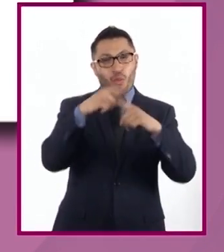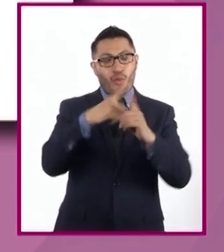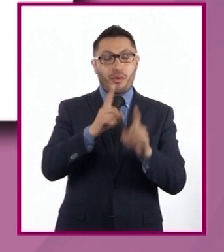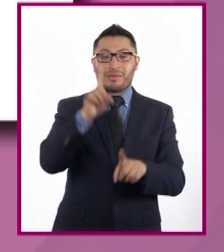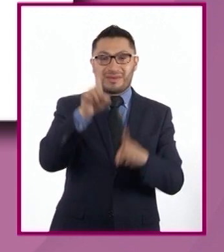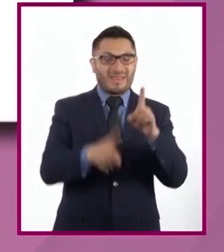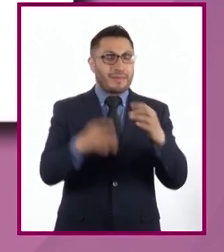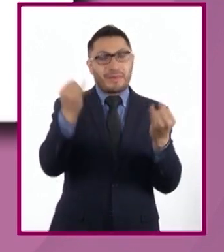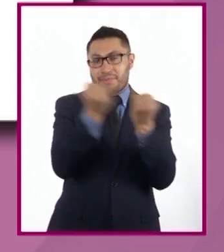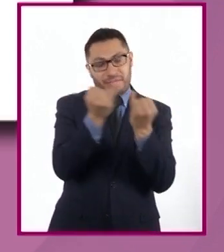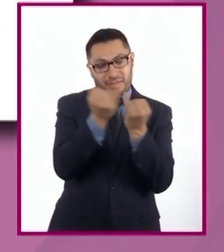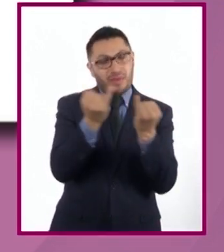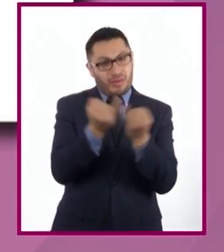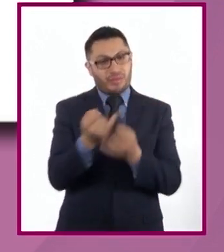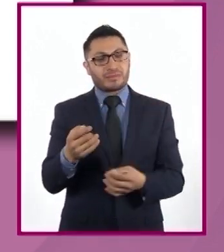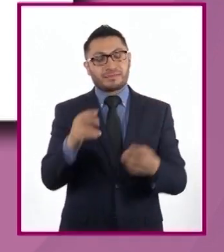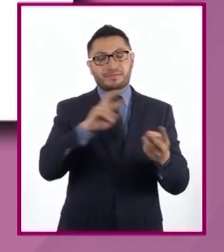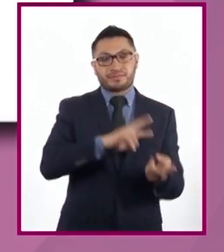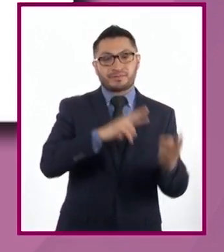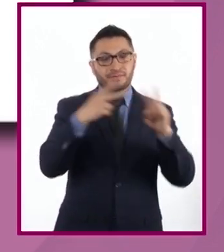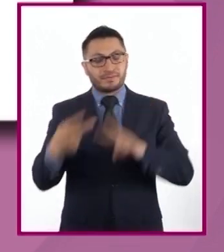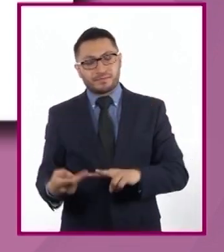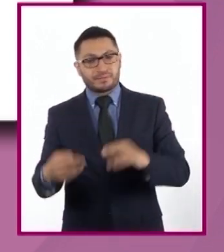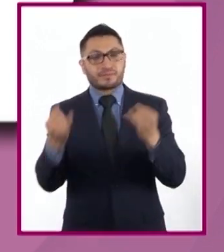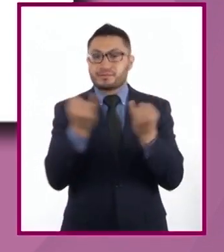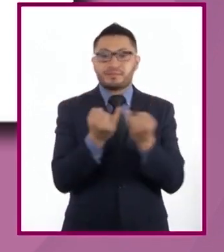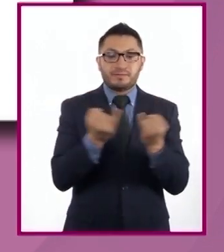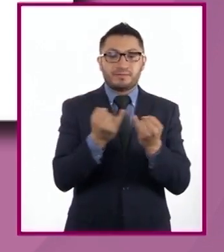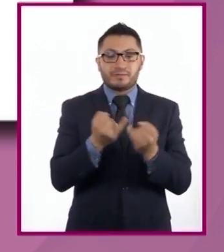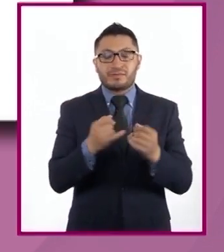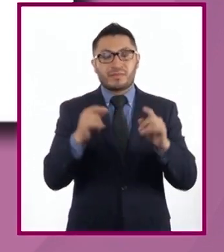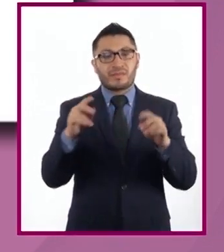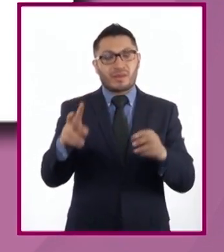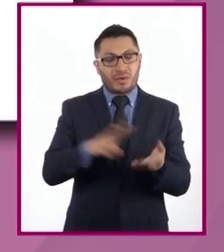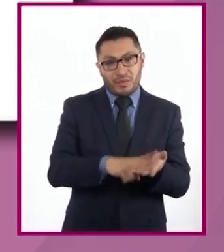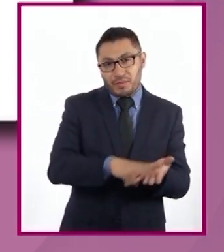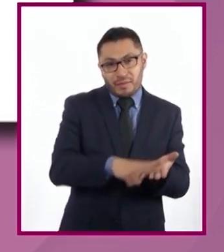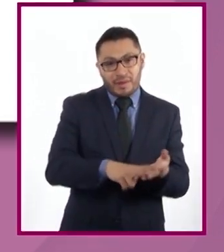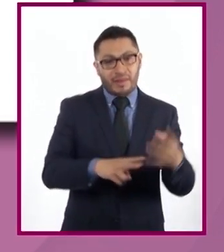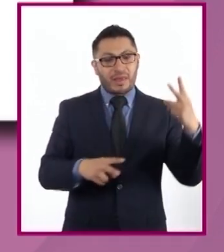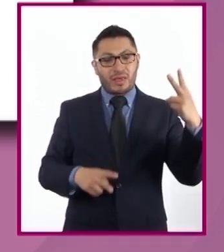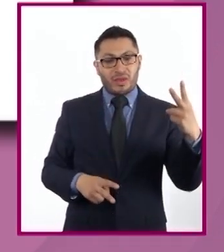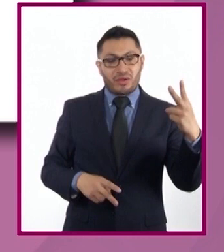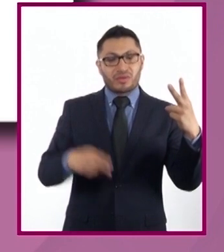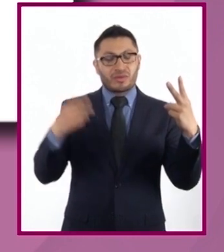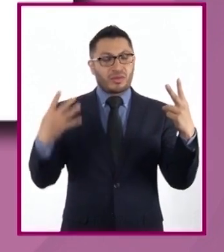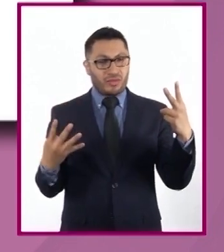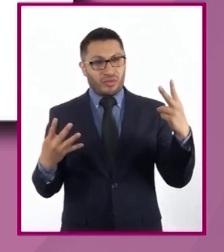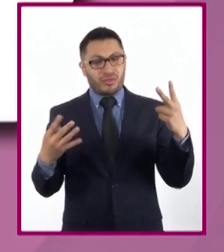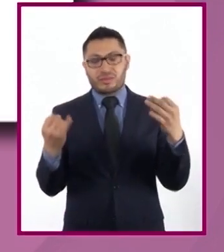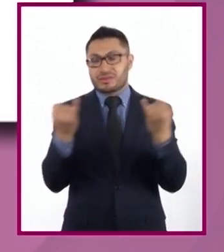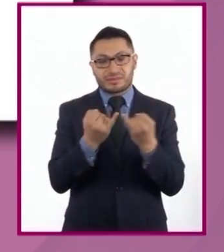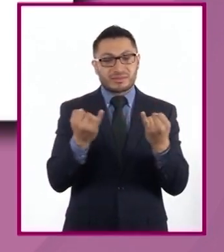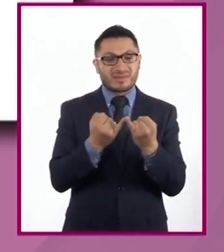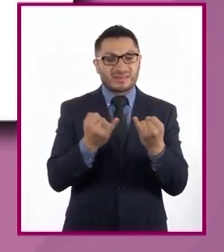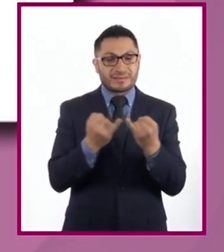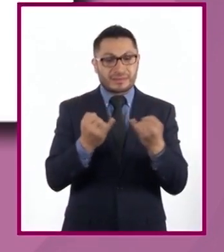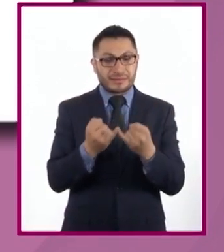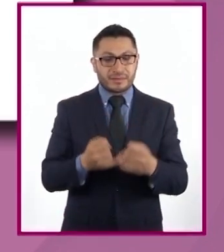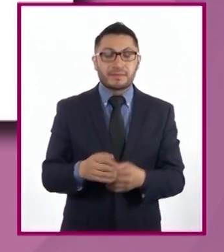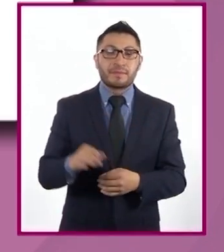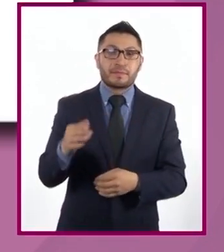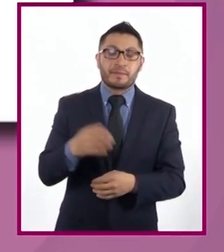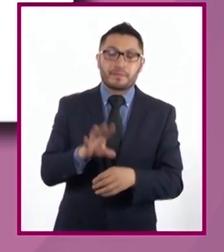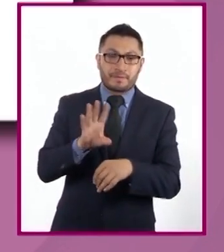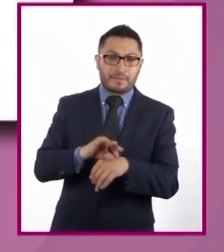par. Y por otro lado, sucede exactamente lo mismo con los ángulos 2 y 4. Profesor,